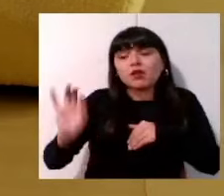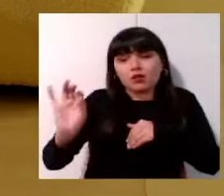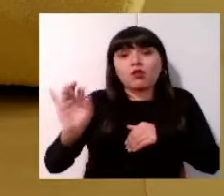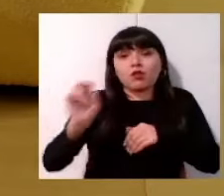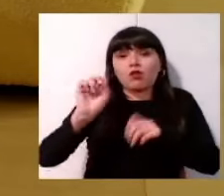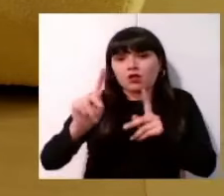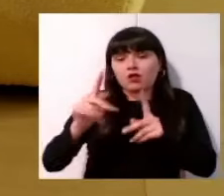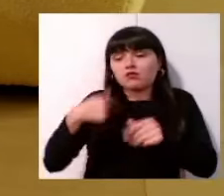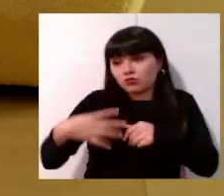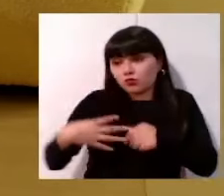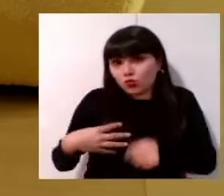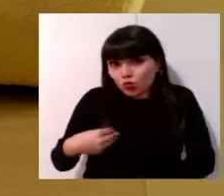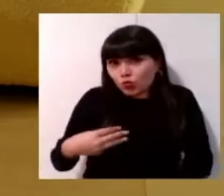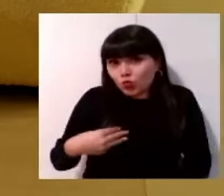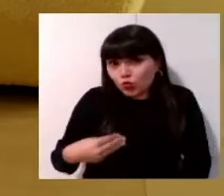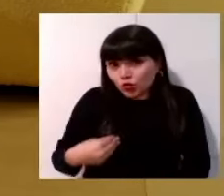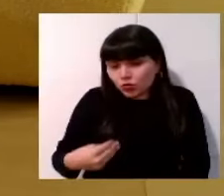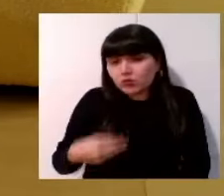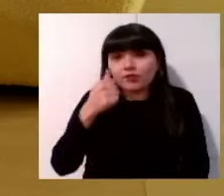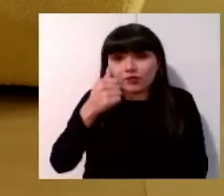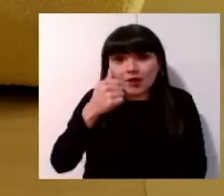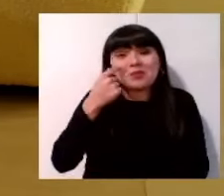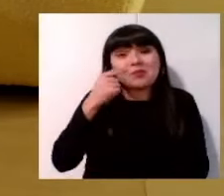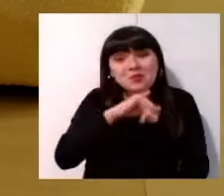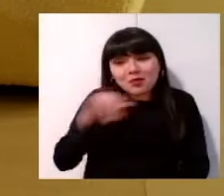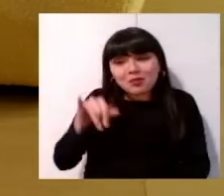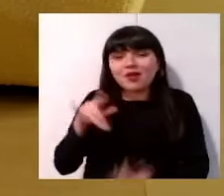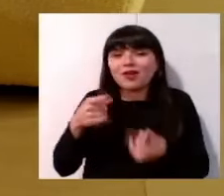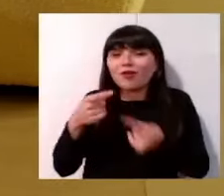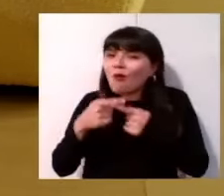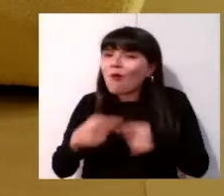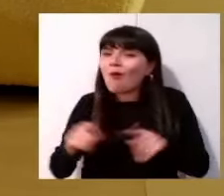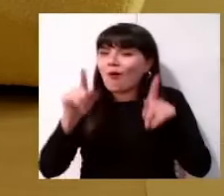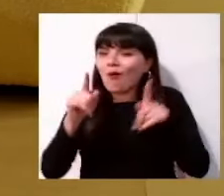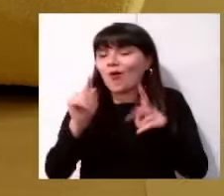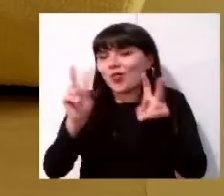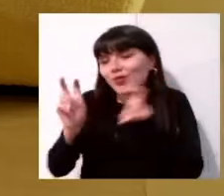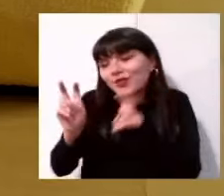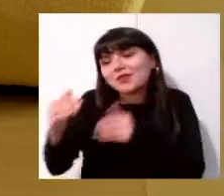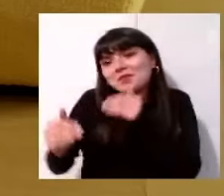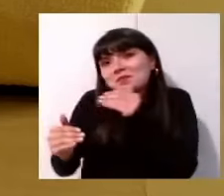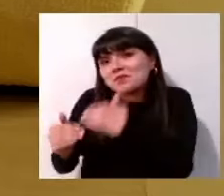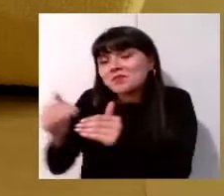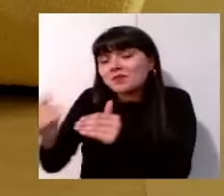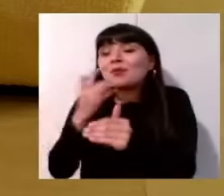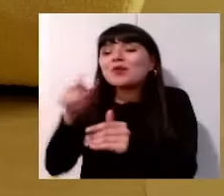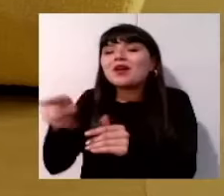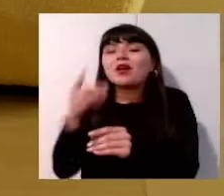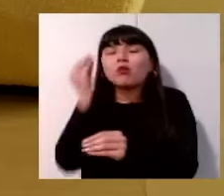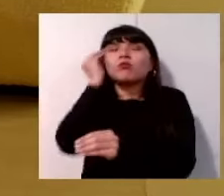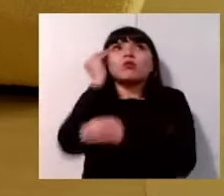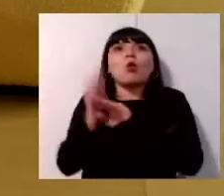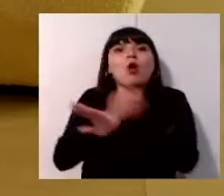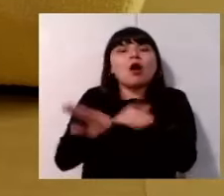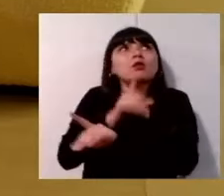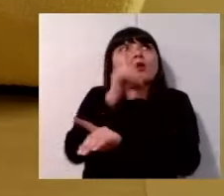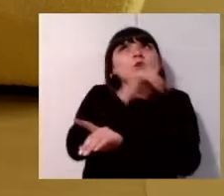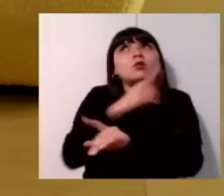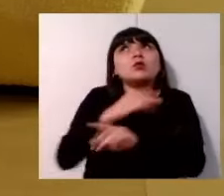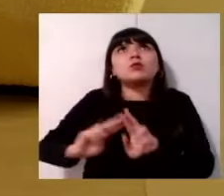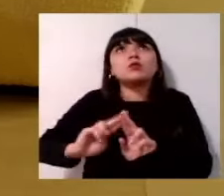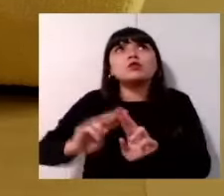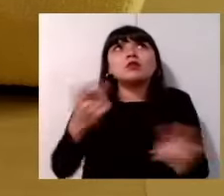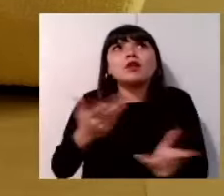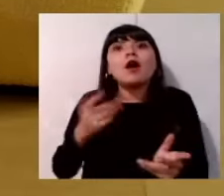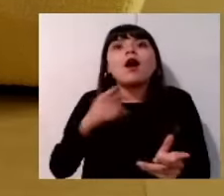él recuerda antes de quedarse dormido, sino que uno lo hace y después uno lo pone en su cama, en su cuna, en el lugar donde va a dormir, y